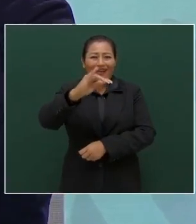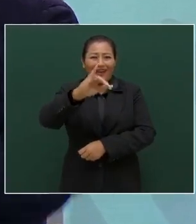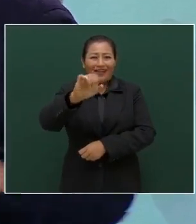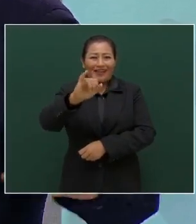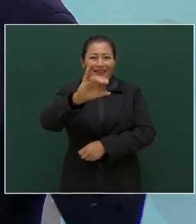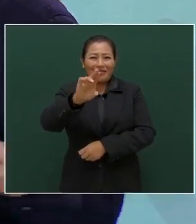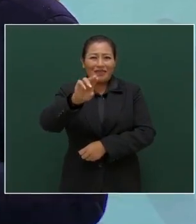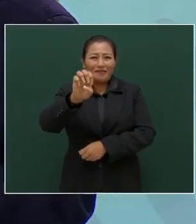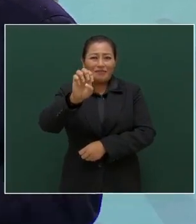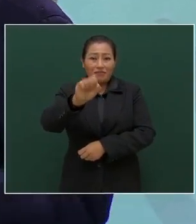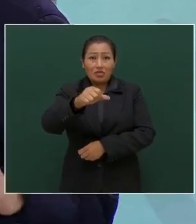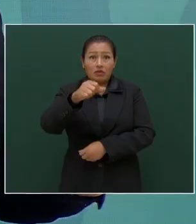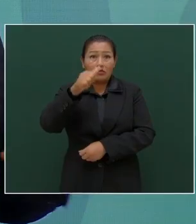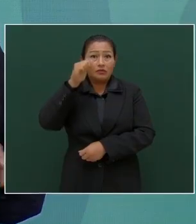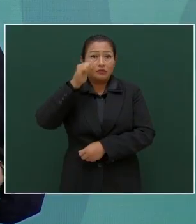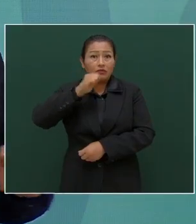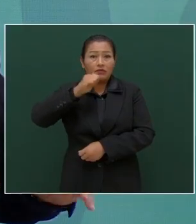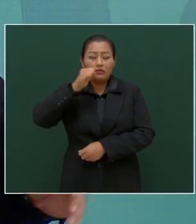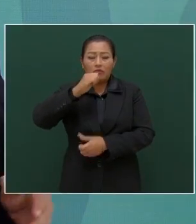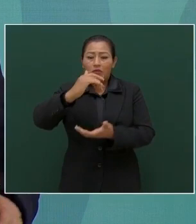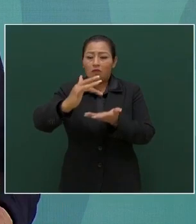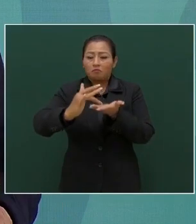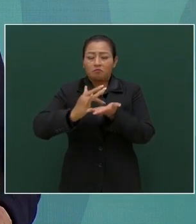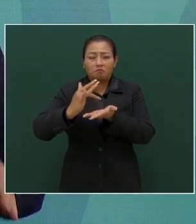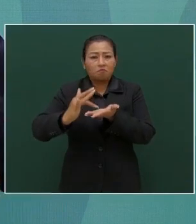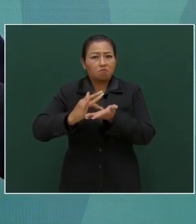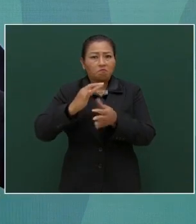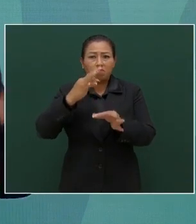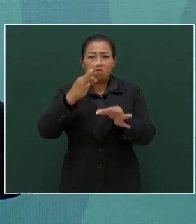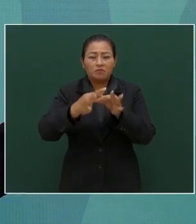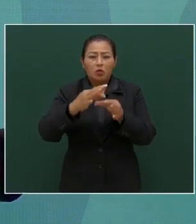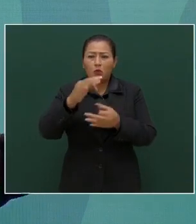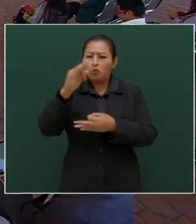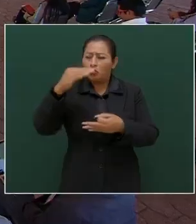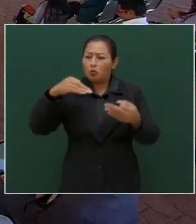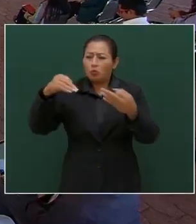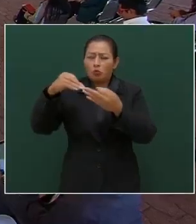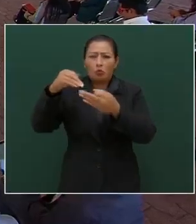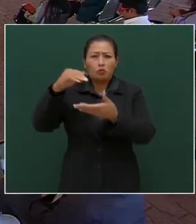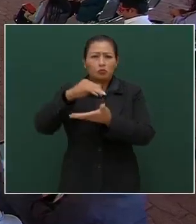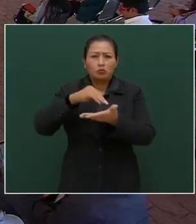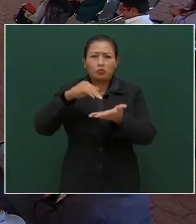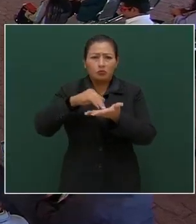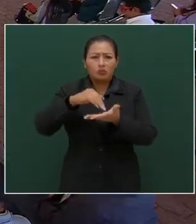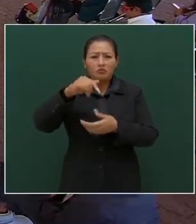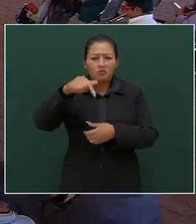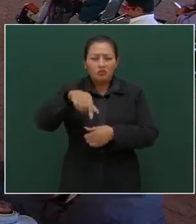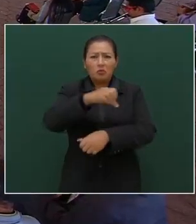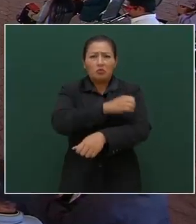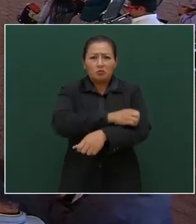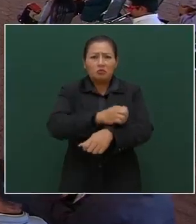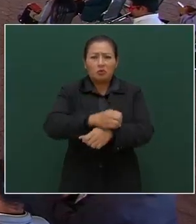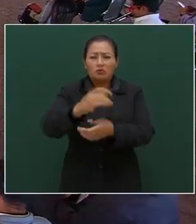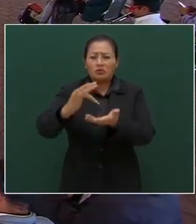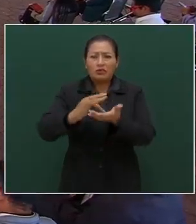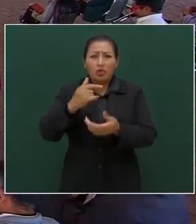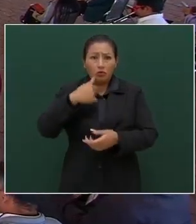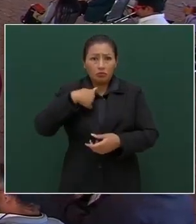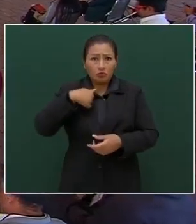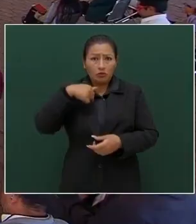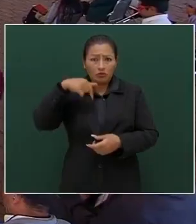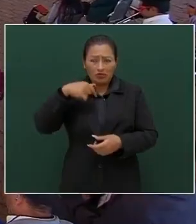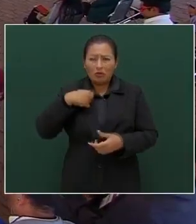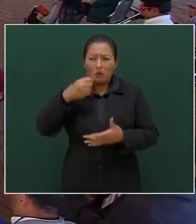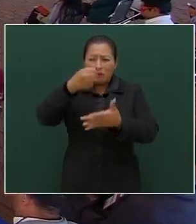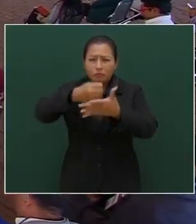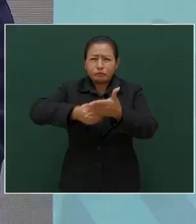siempre nos ha apoyado, todo el municipio de Cajeme, desde que empezamos a